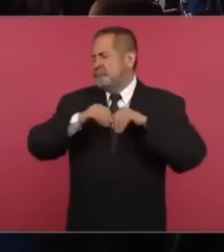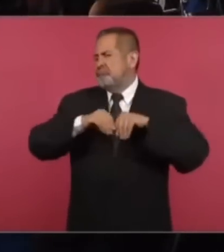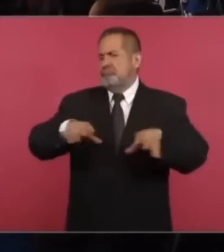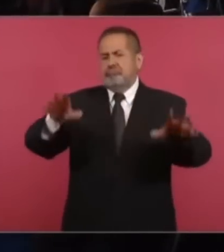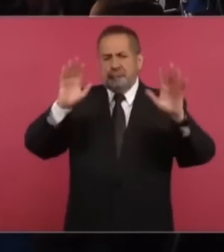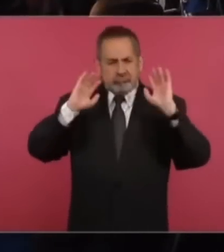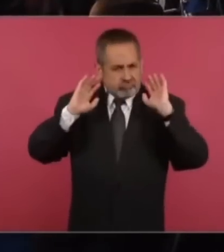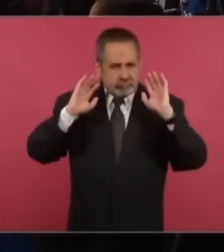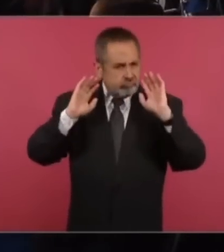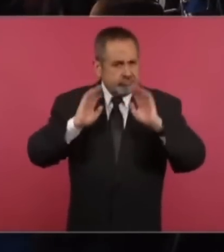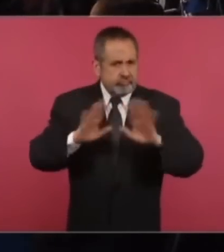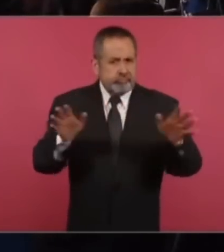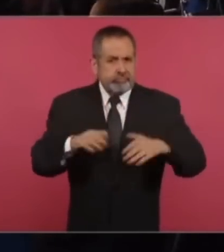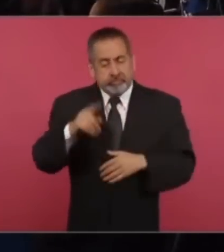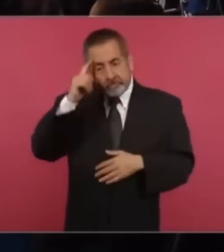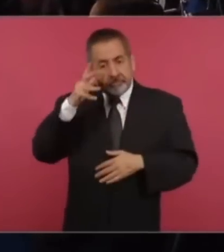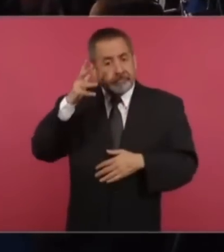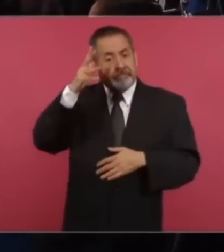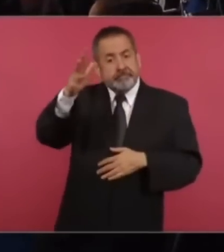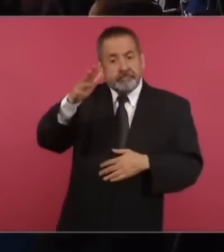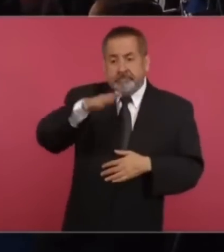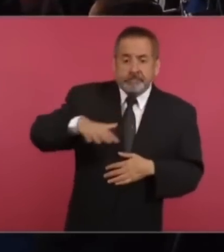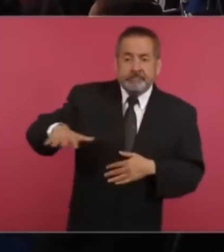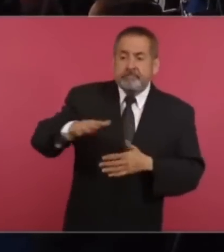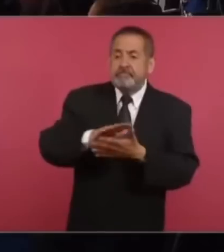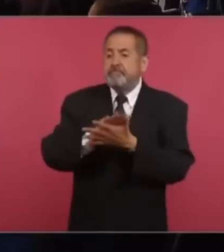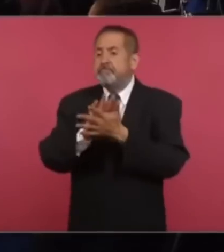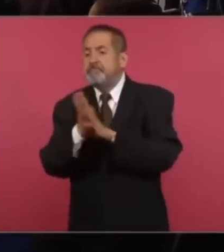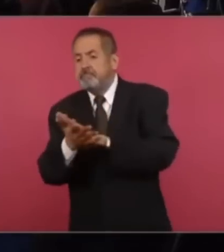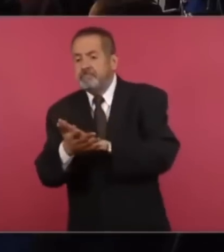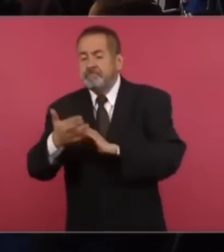porque aspirar a una sociedad mejor no